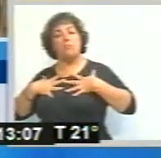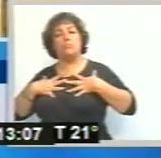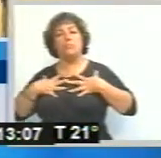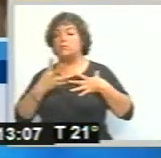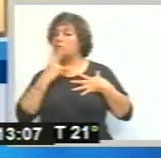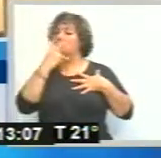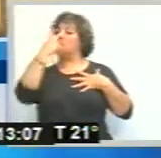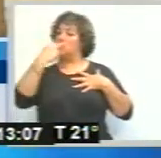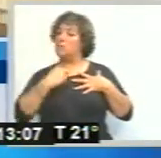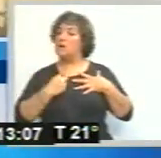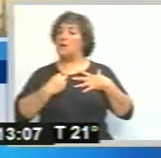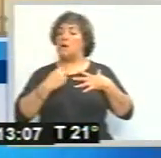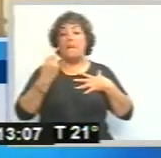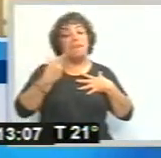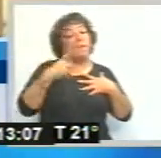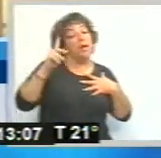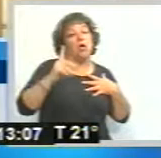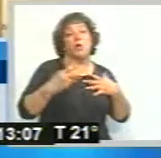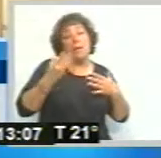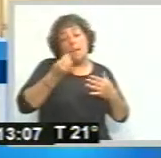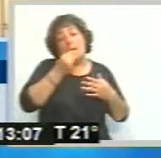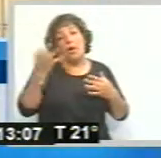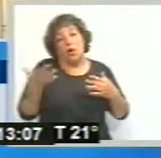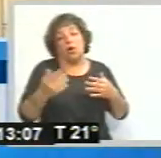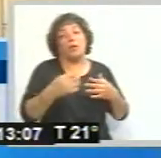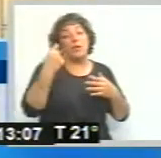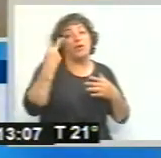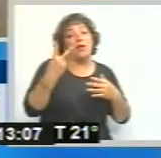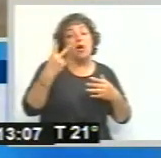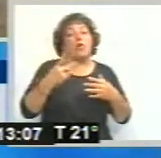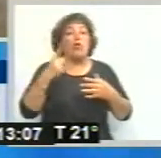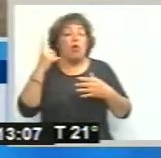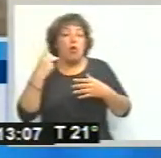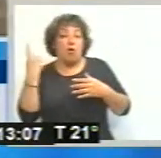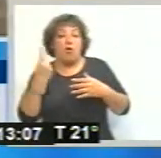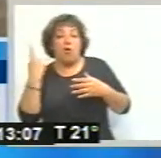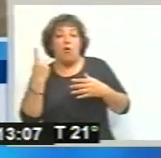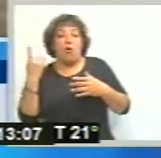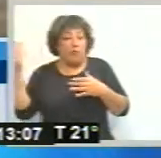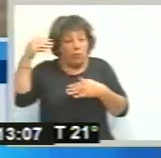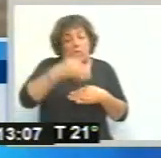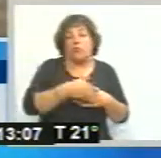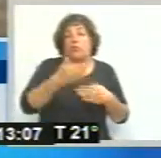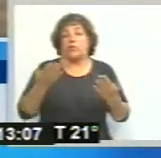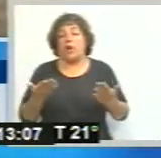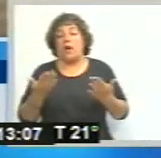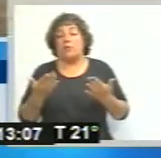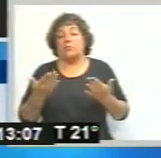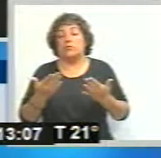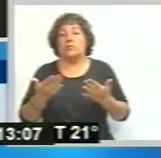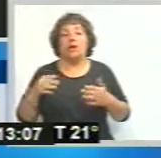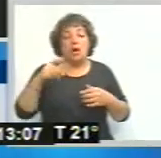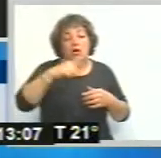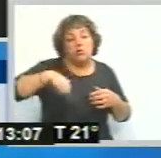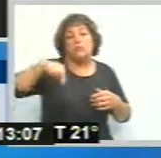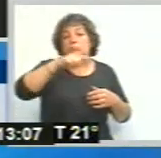que indudablemente están mucho mejor dentro de las 48 horas de lo que ingresaron, y por lo tanto estamos